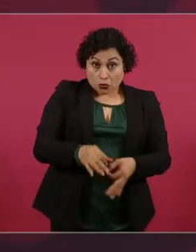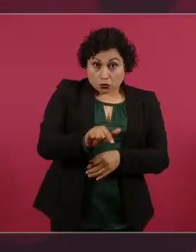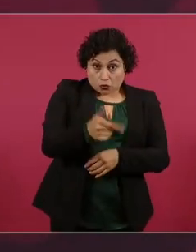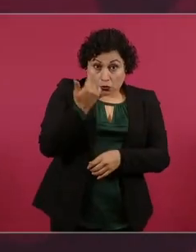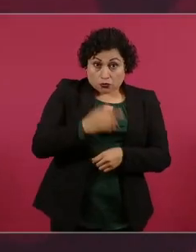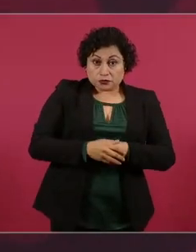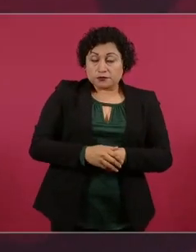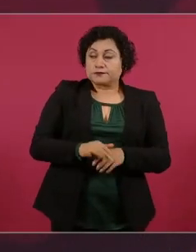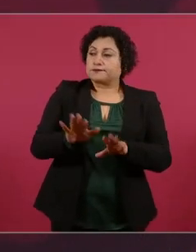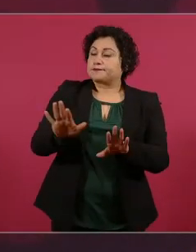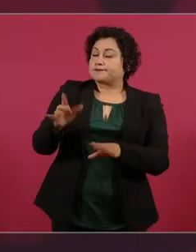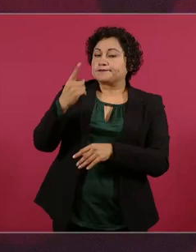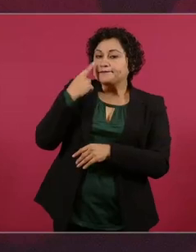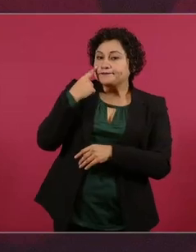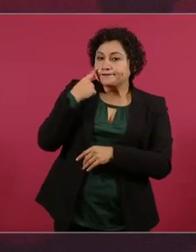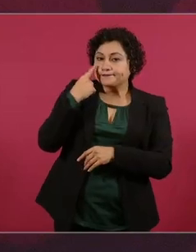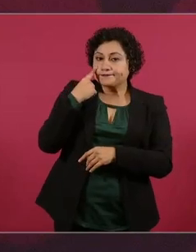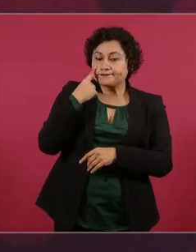todavía ¿no?